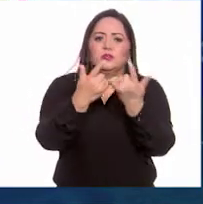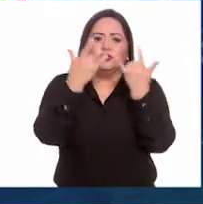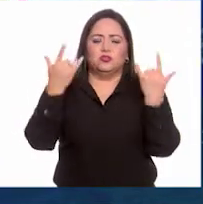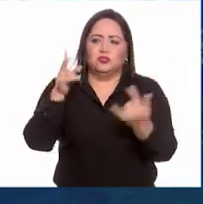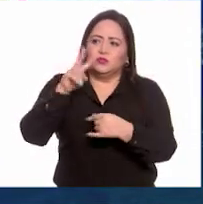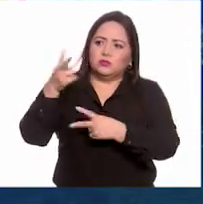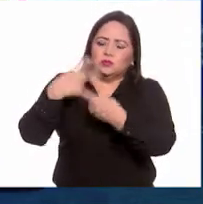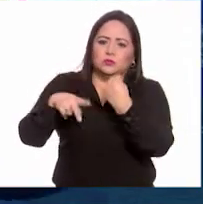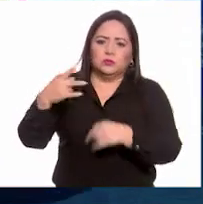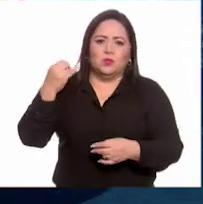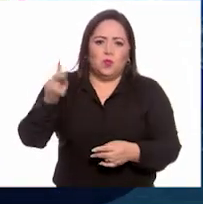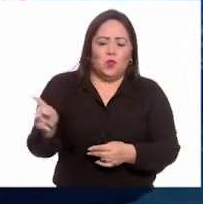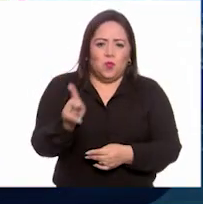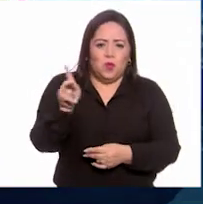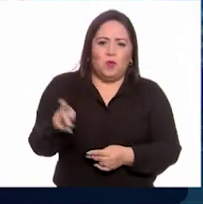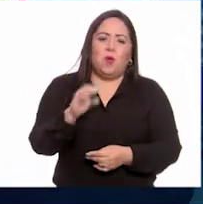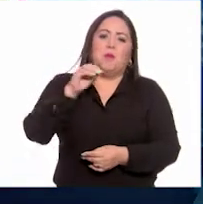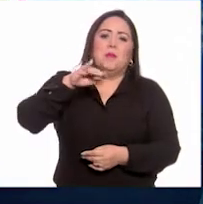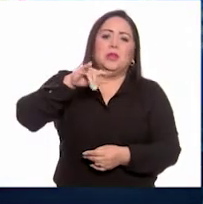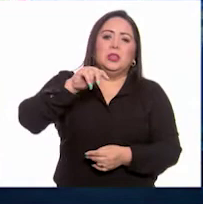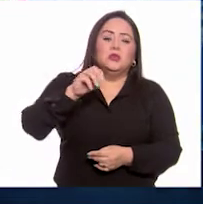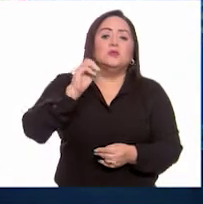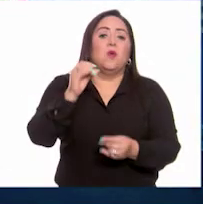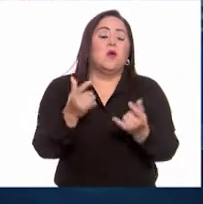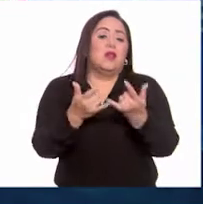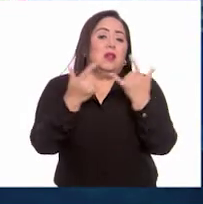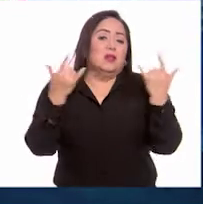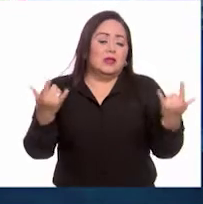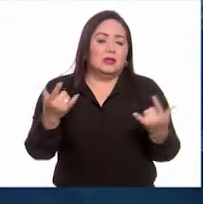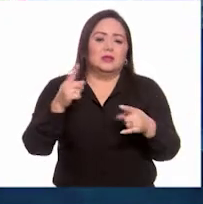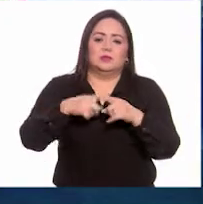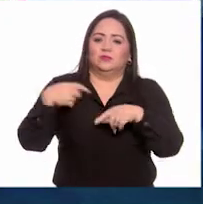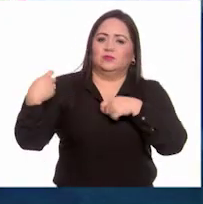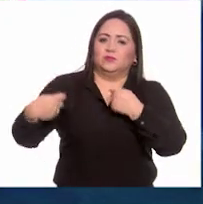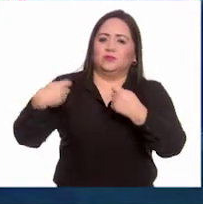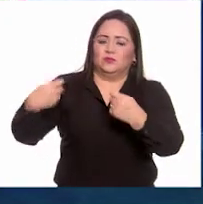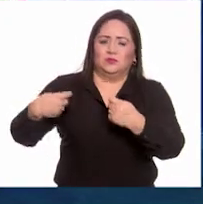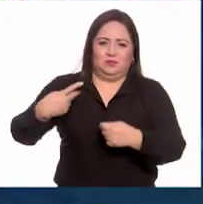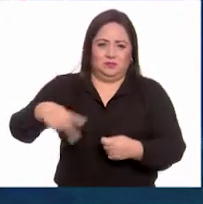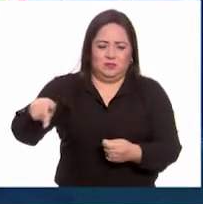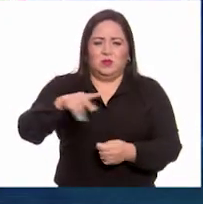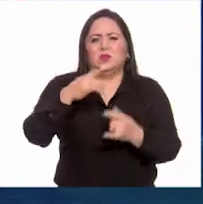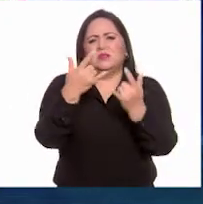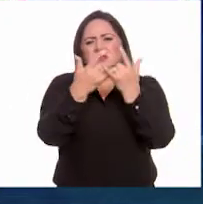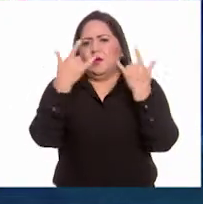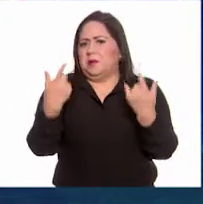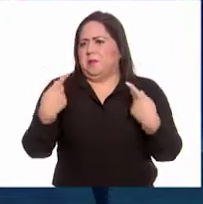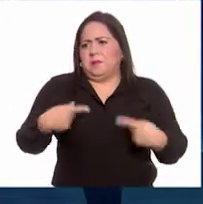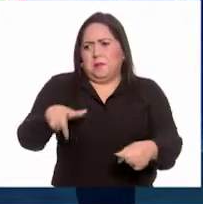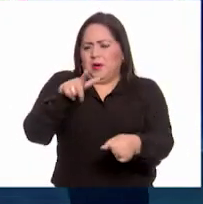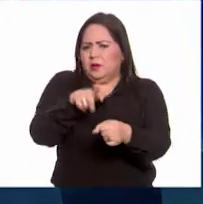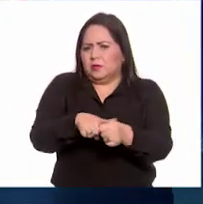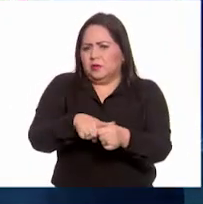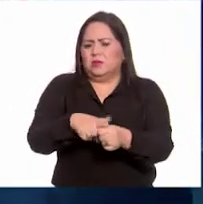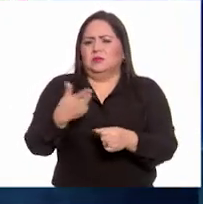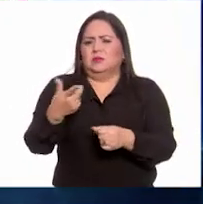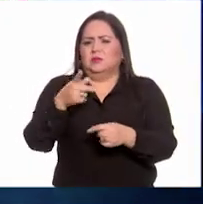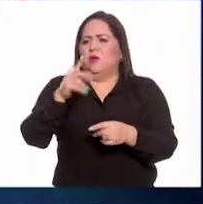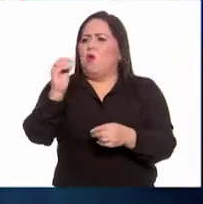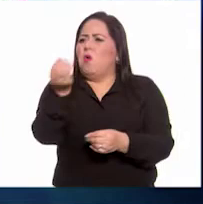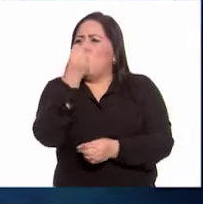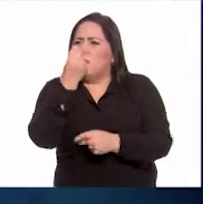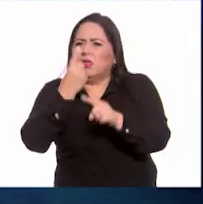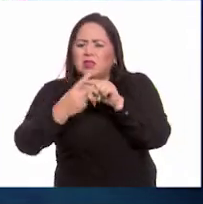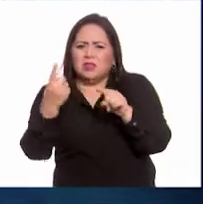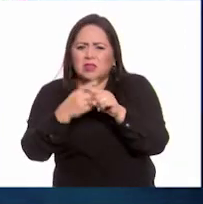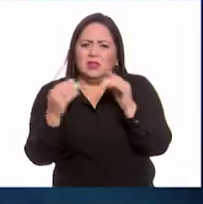de su comunidad, los mitos o leyendas de la tradición oral, sus historias personales, recetarios de